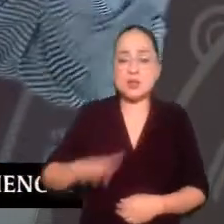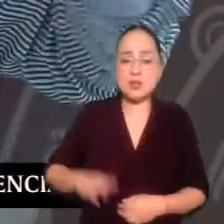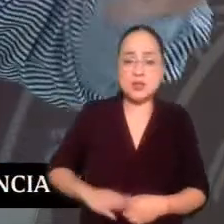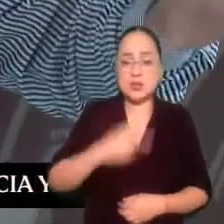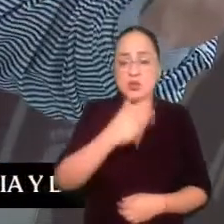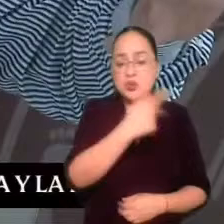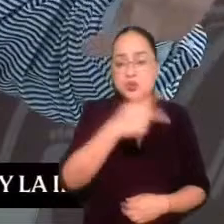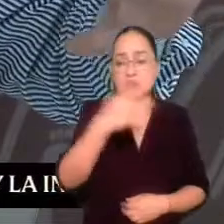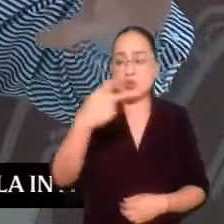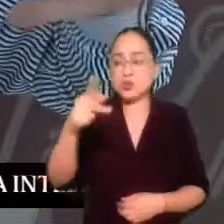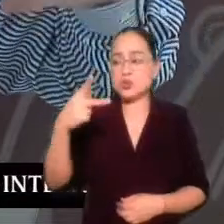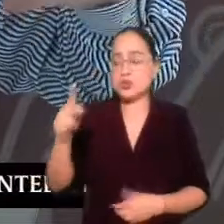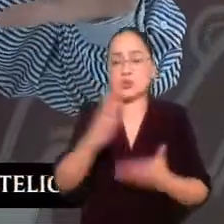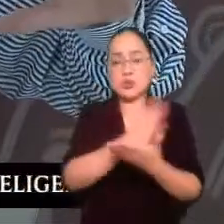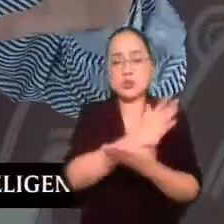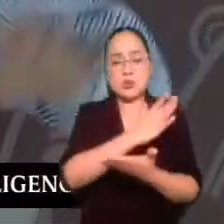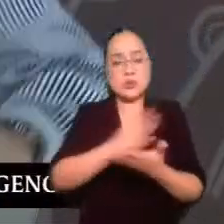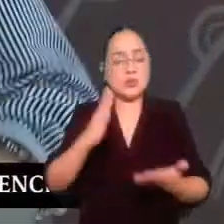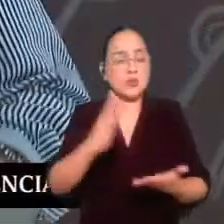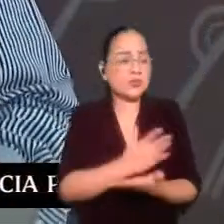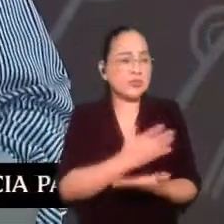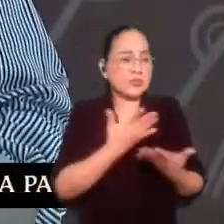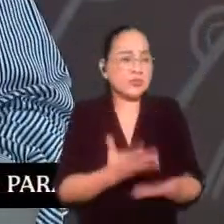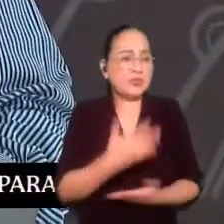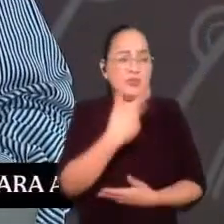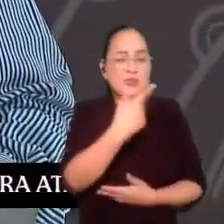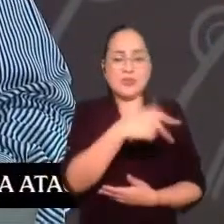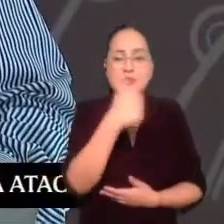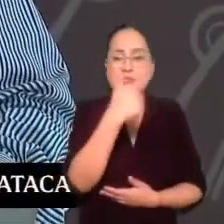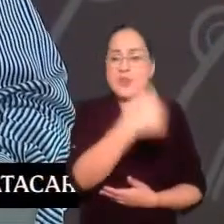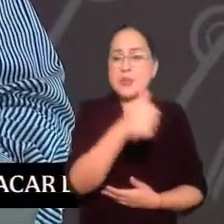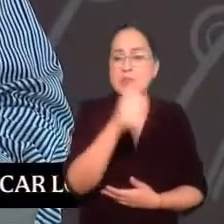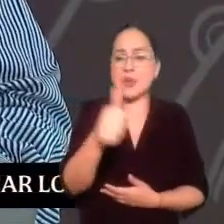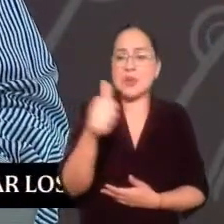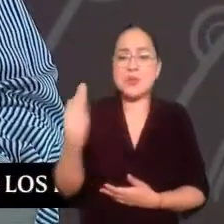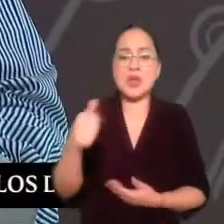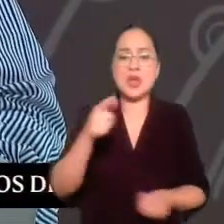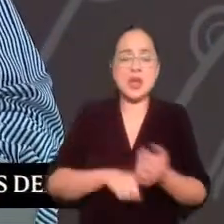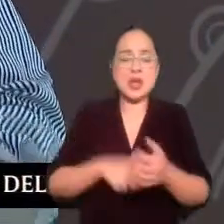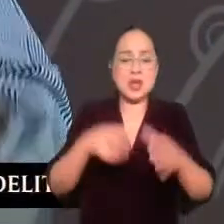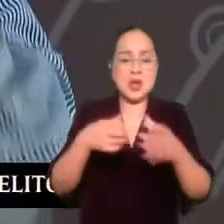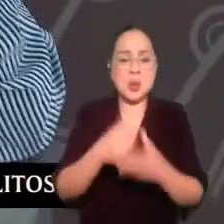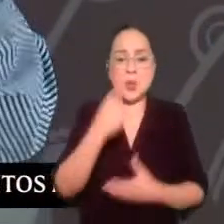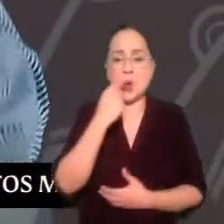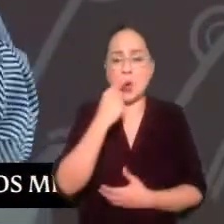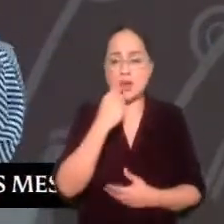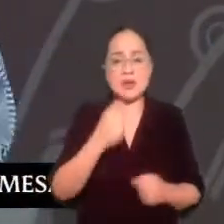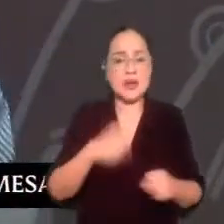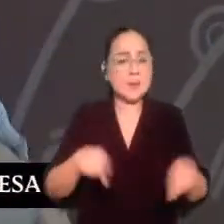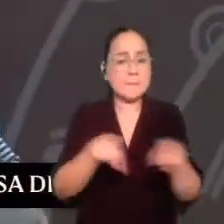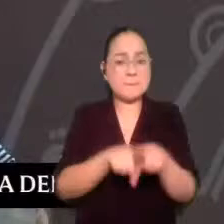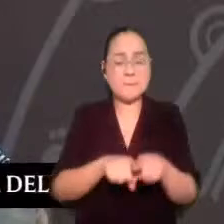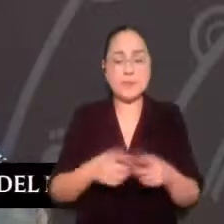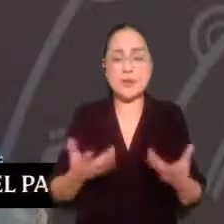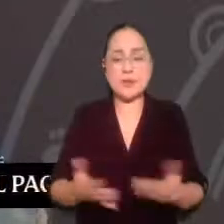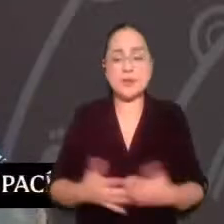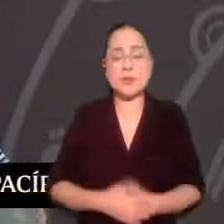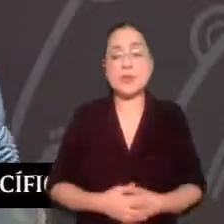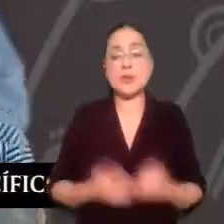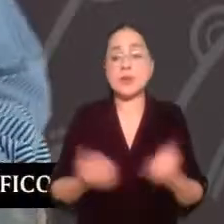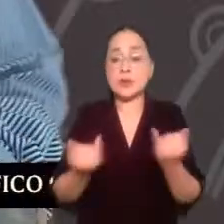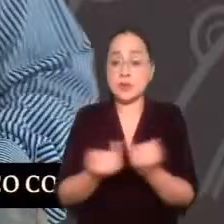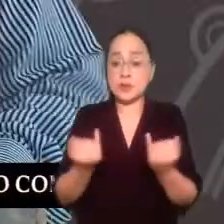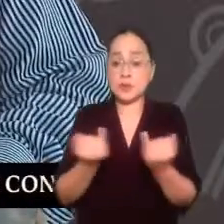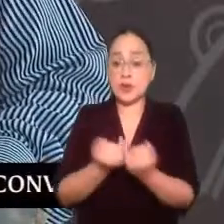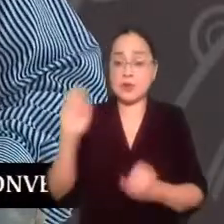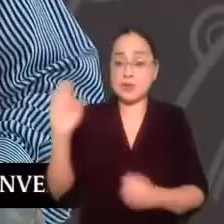municipal está por su lado y por su lado también la corporación estatal y la federal, que en este caso que actúa como